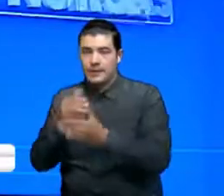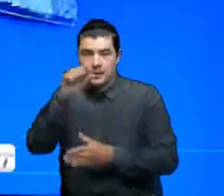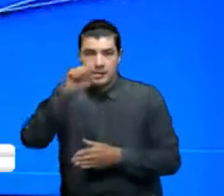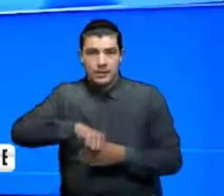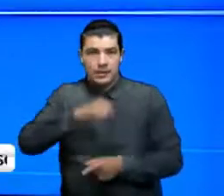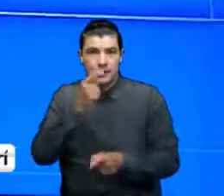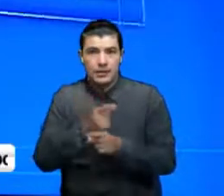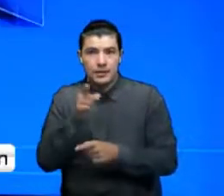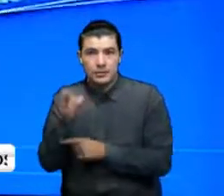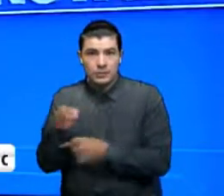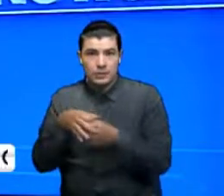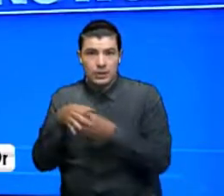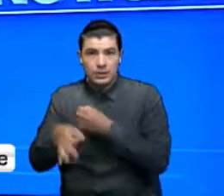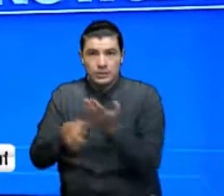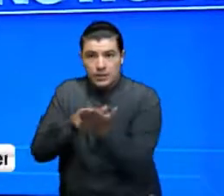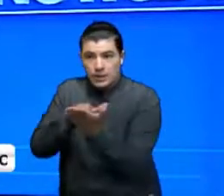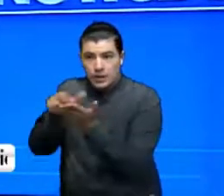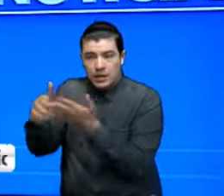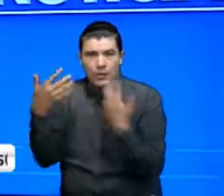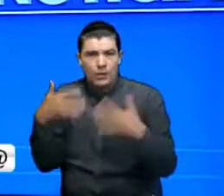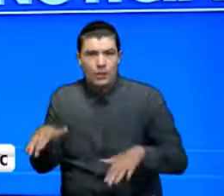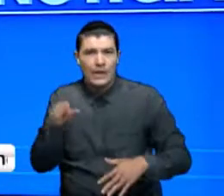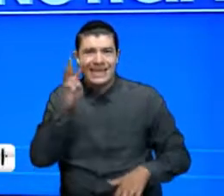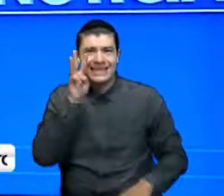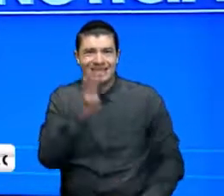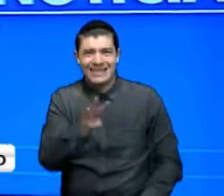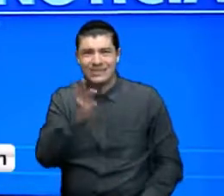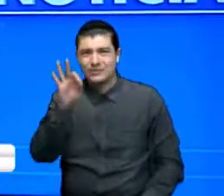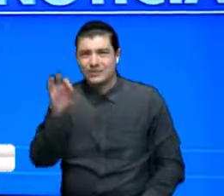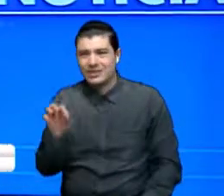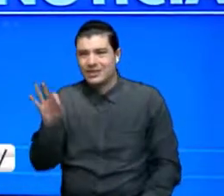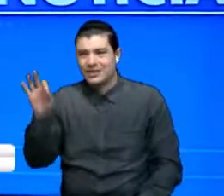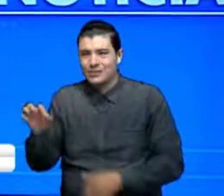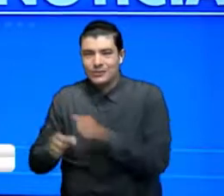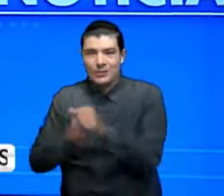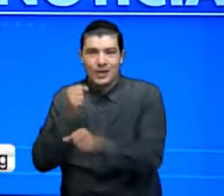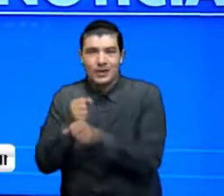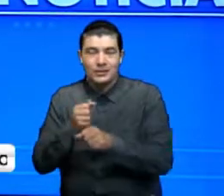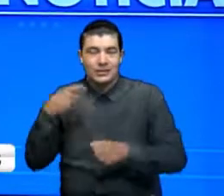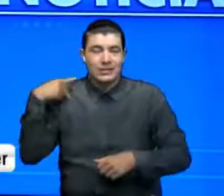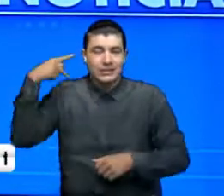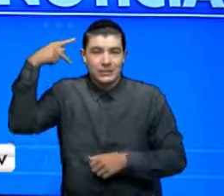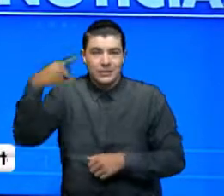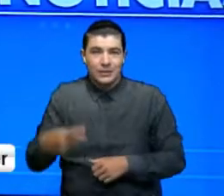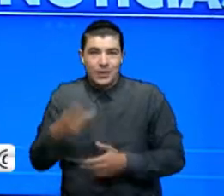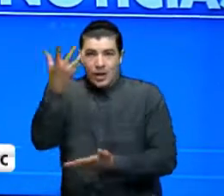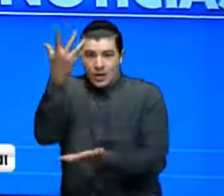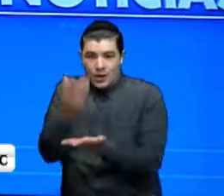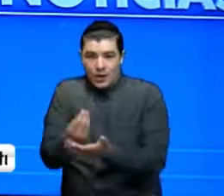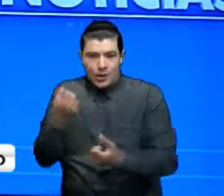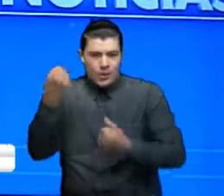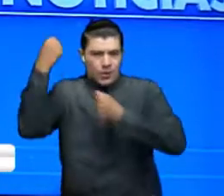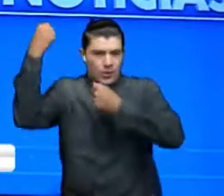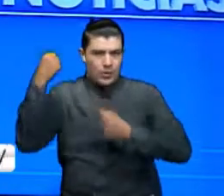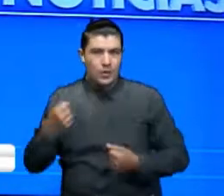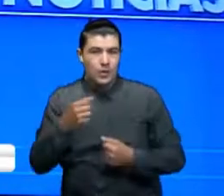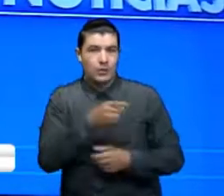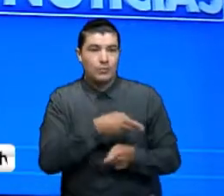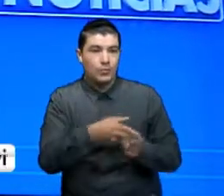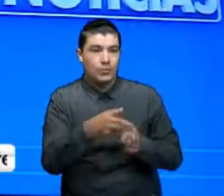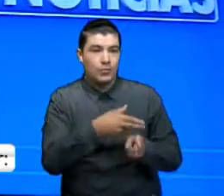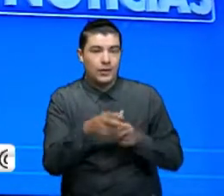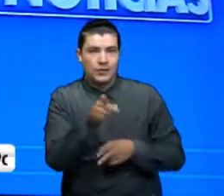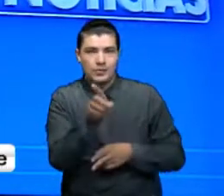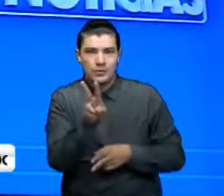Y la Villa de los Caballeros de Girón llega a sus 388 años de historia colonial. Este sábado 12 de enero se realizarán